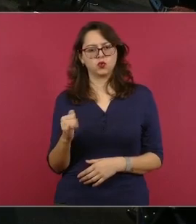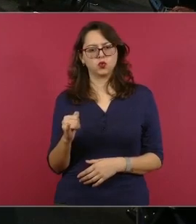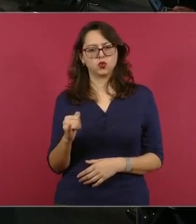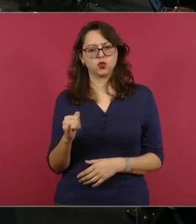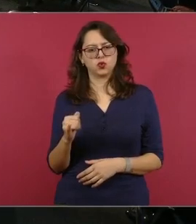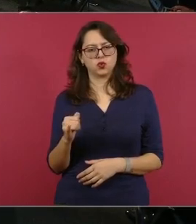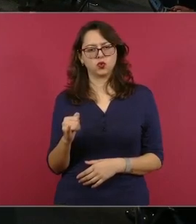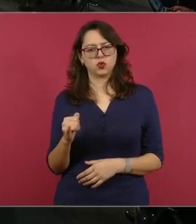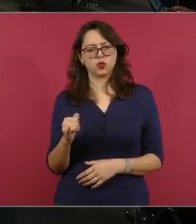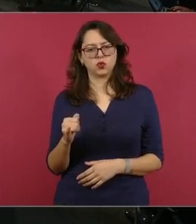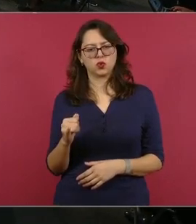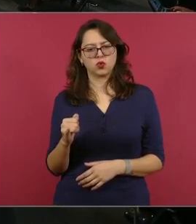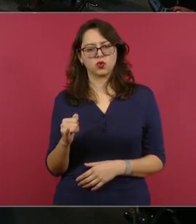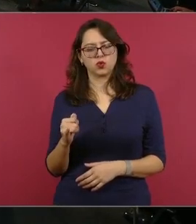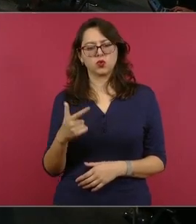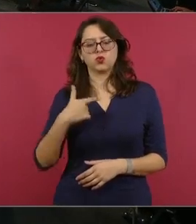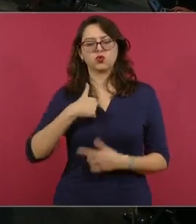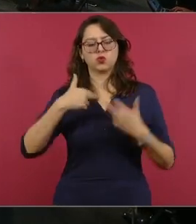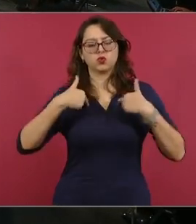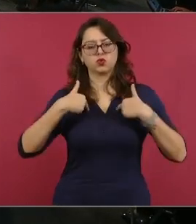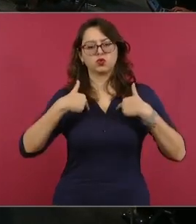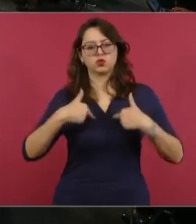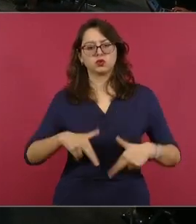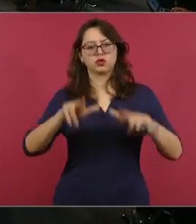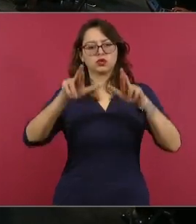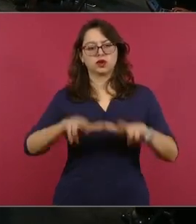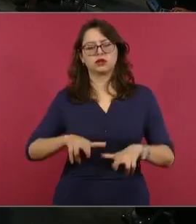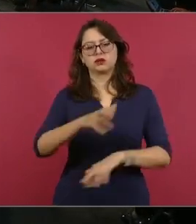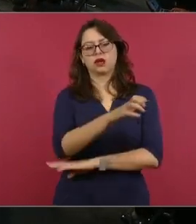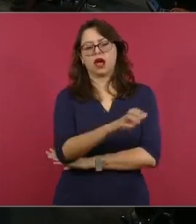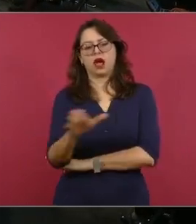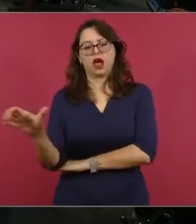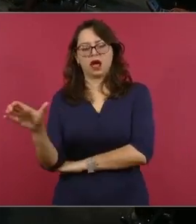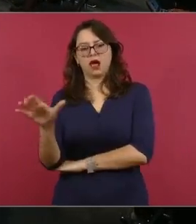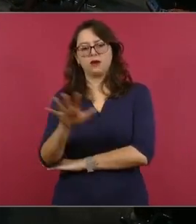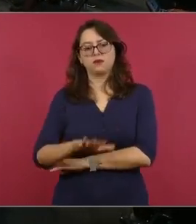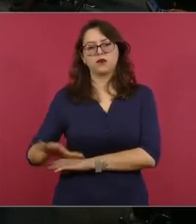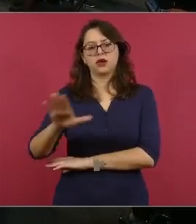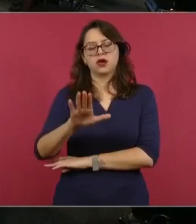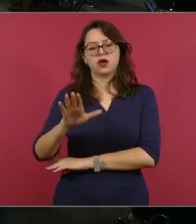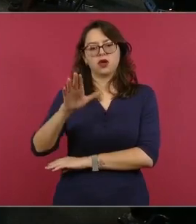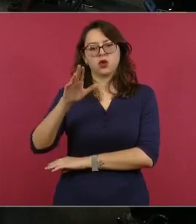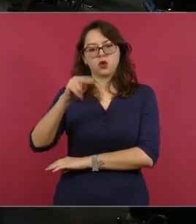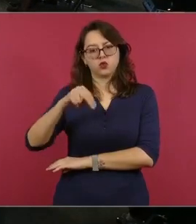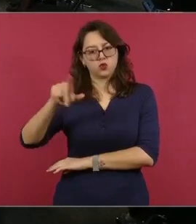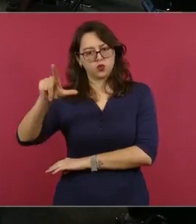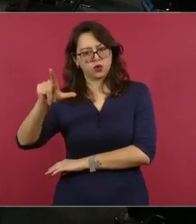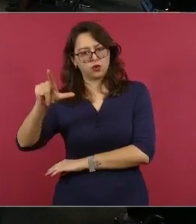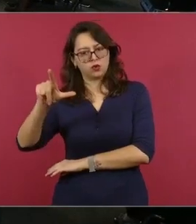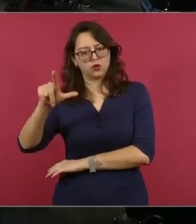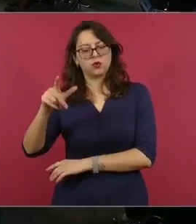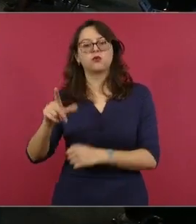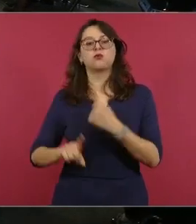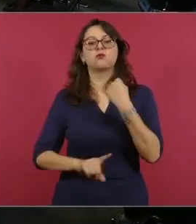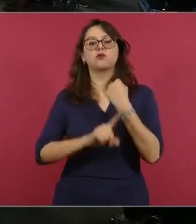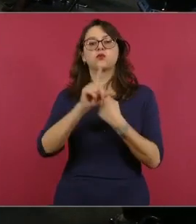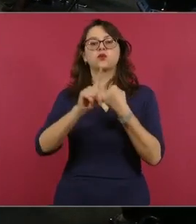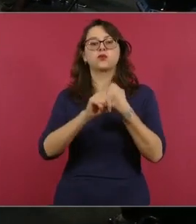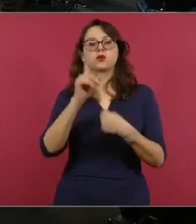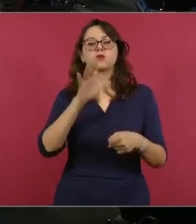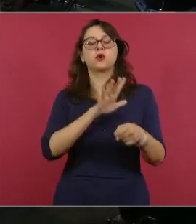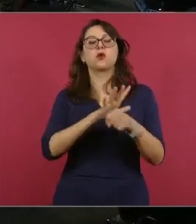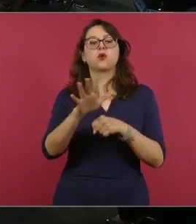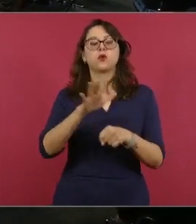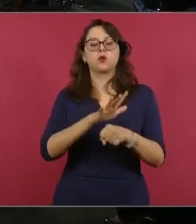voz a unos ejidatarios de Santiago y Dolores, de ahí de Cadereyta, Nuevo León, que tienen el problema de la pérdida de la